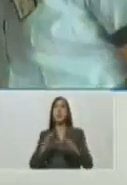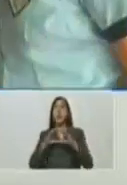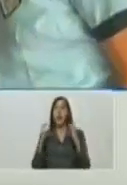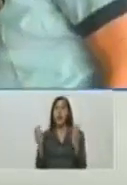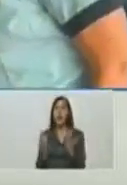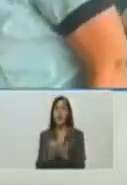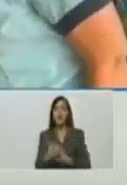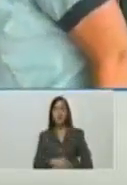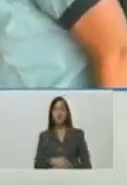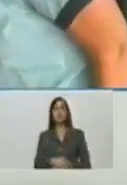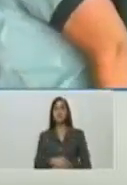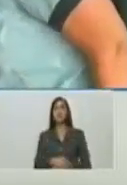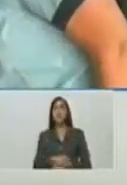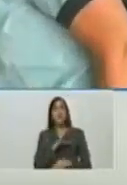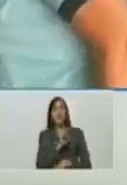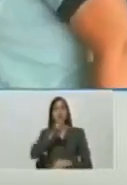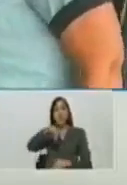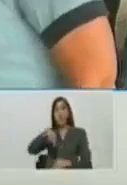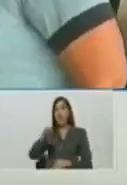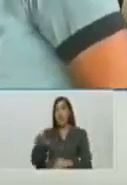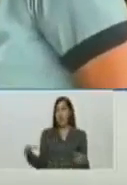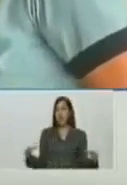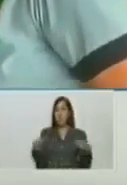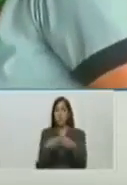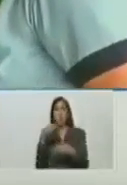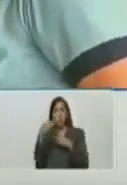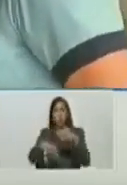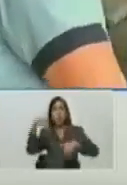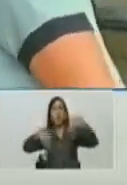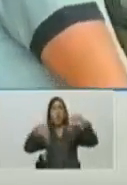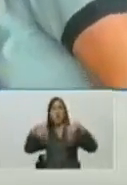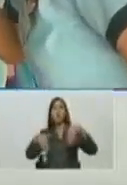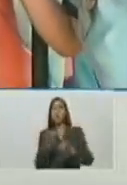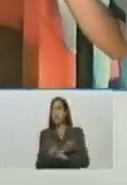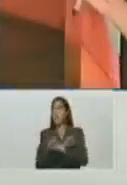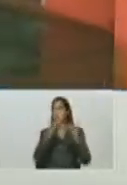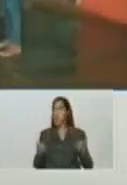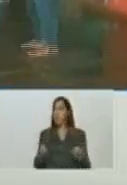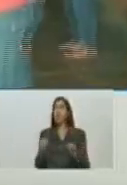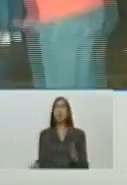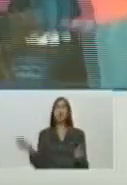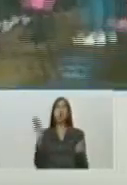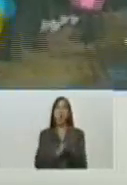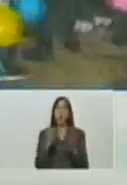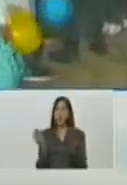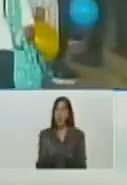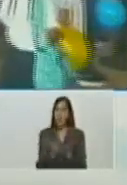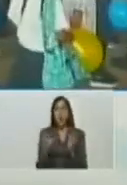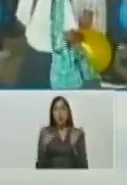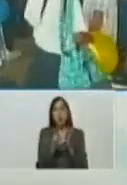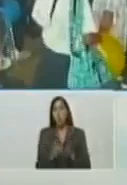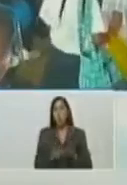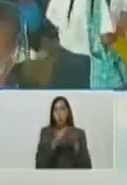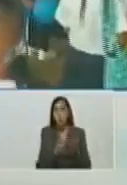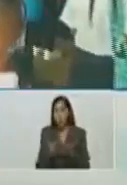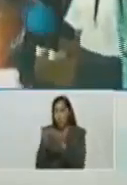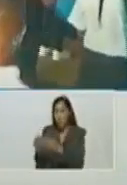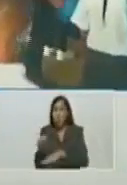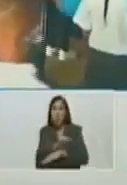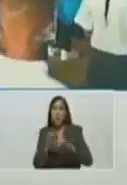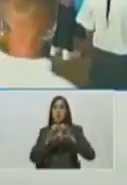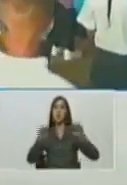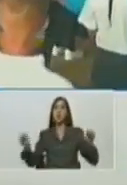Inmediatamente el Consejo Nacional Electoral hace las elecciones y le entrega sus liceos y escuelas al Ministerio, y